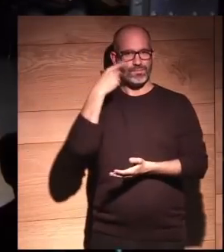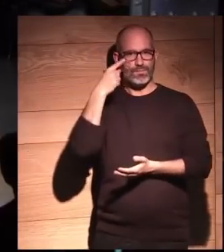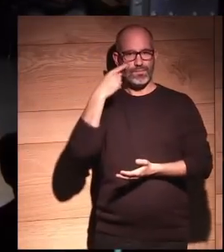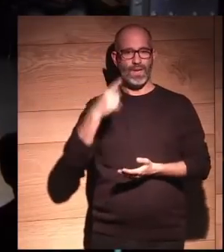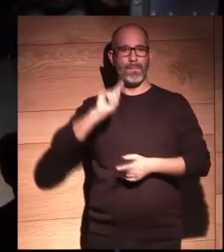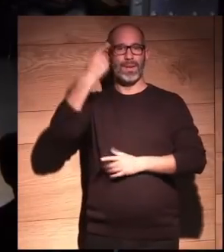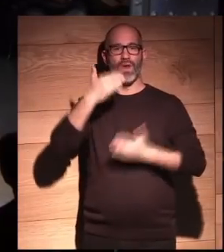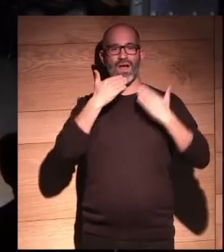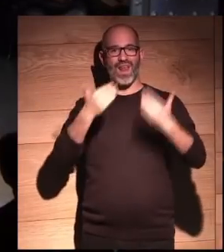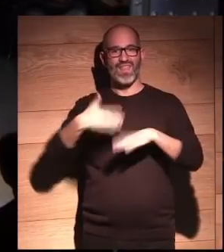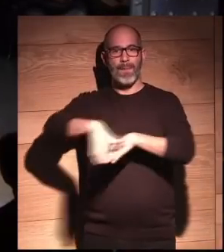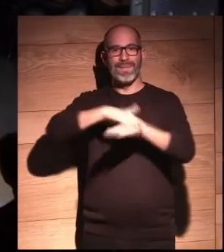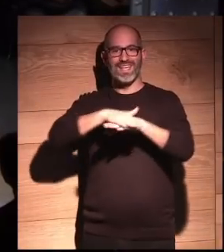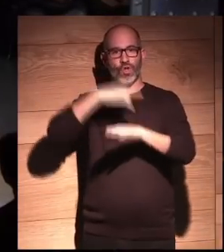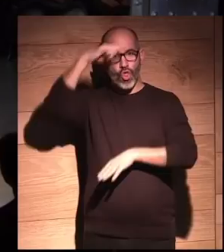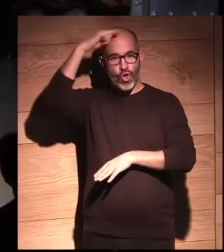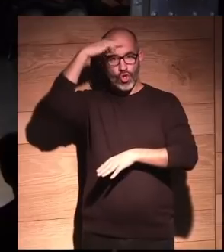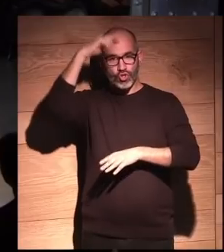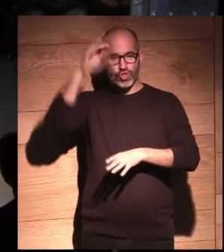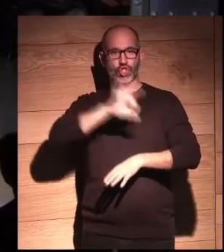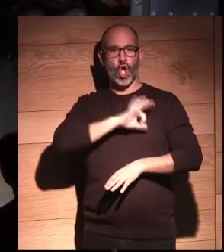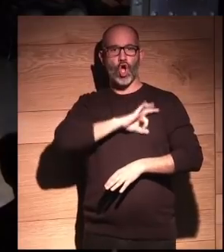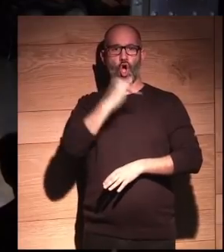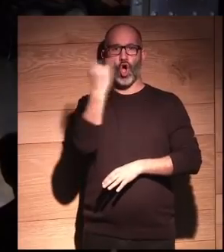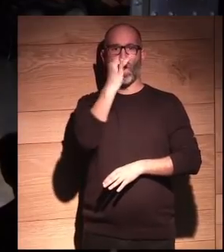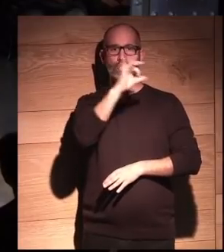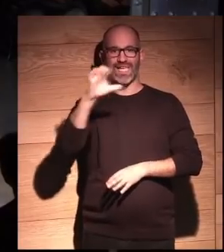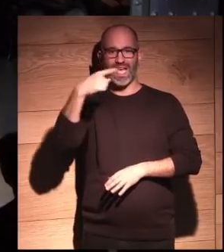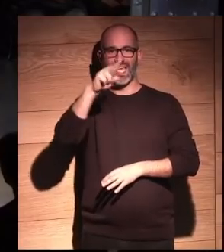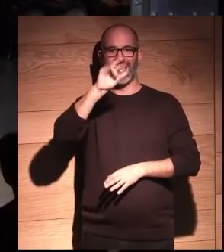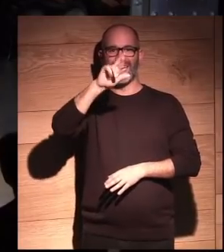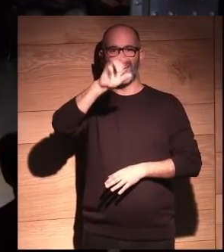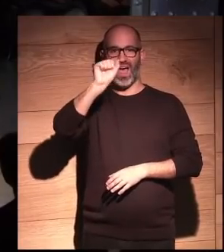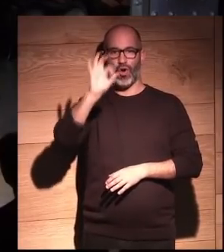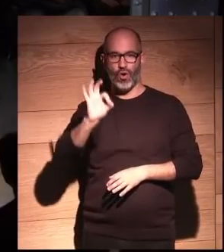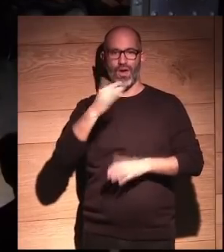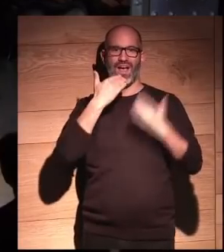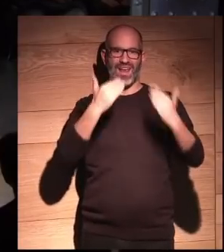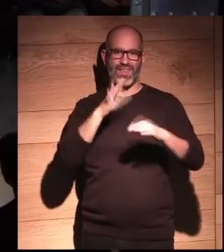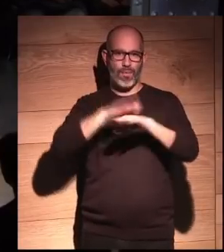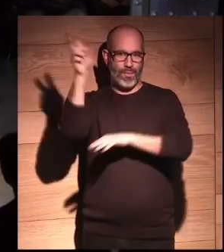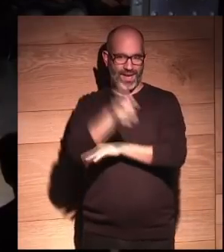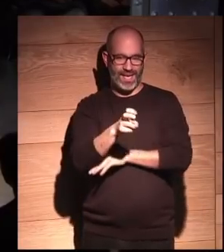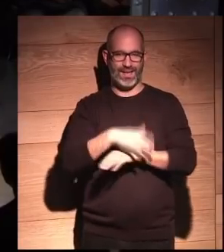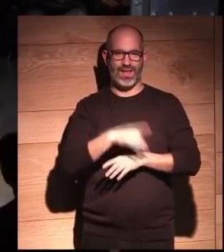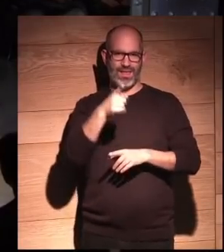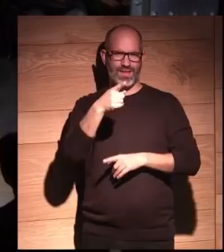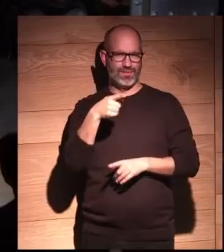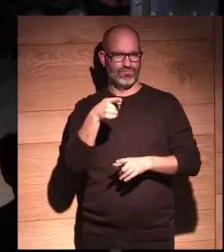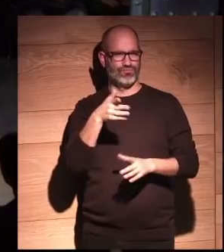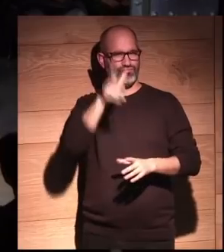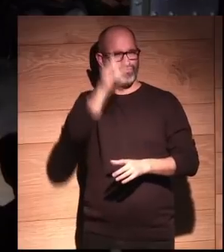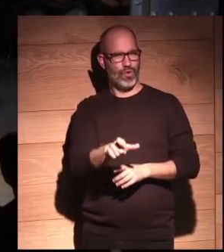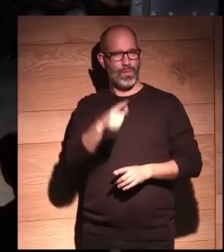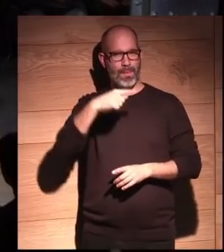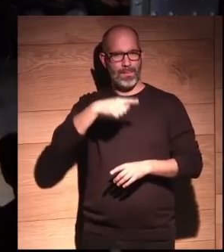las gracias a nuestro ministro de Cultura, a don José Guirao, por estar aquí. Cosa que le agradecemos de corazón. Gracias. Y dice mucho